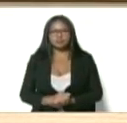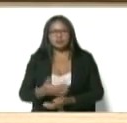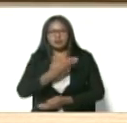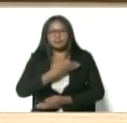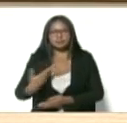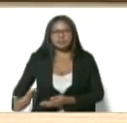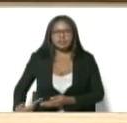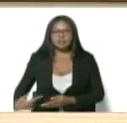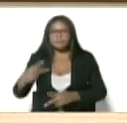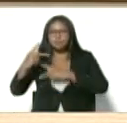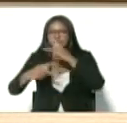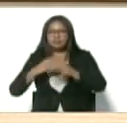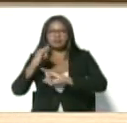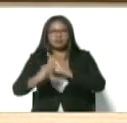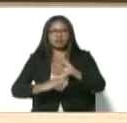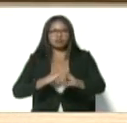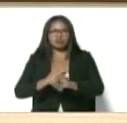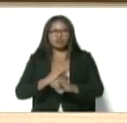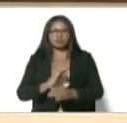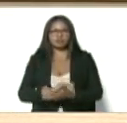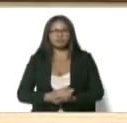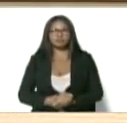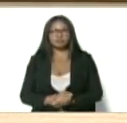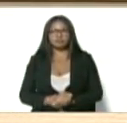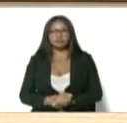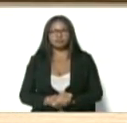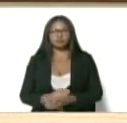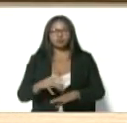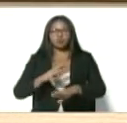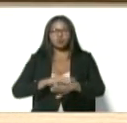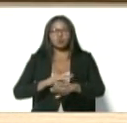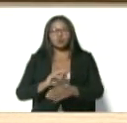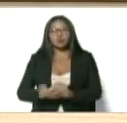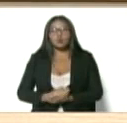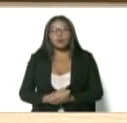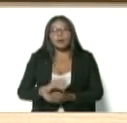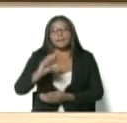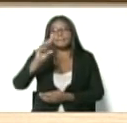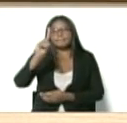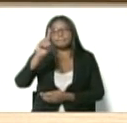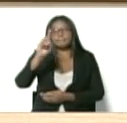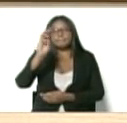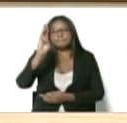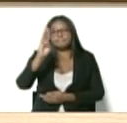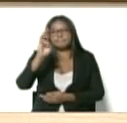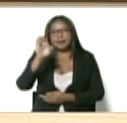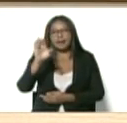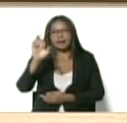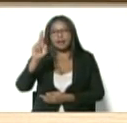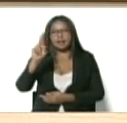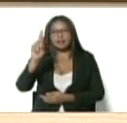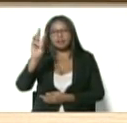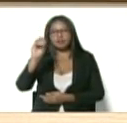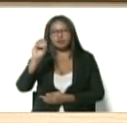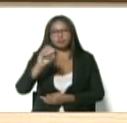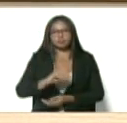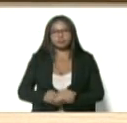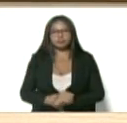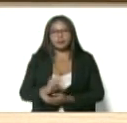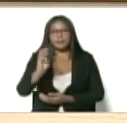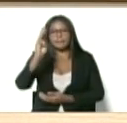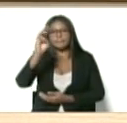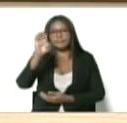comisión de política exterior doctor pedro miguel capitán bolivariano pedro miguel